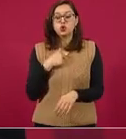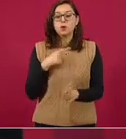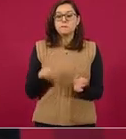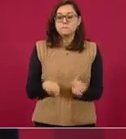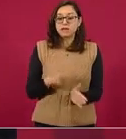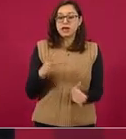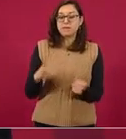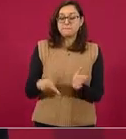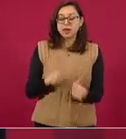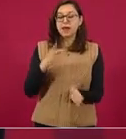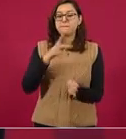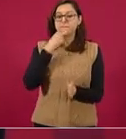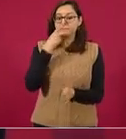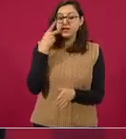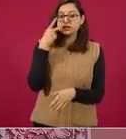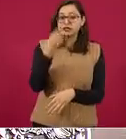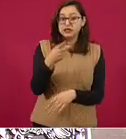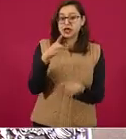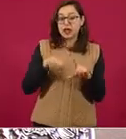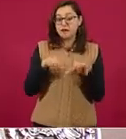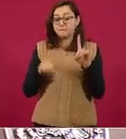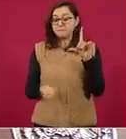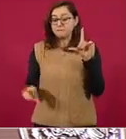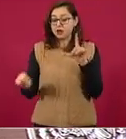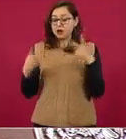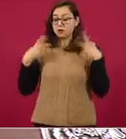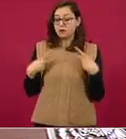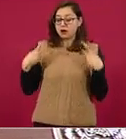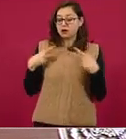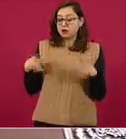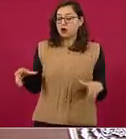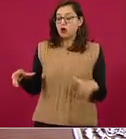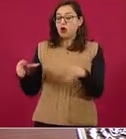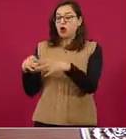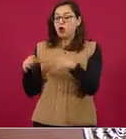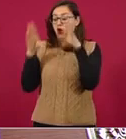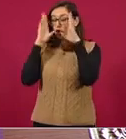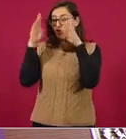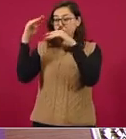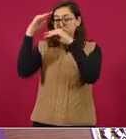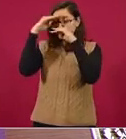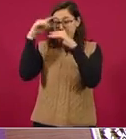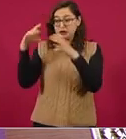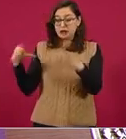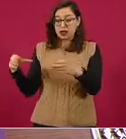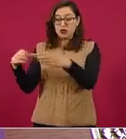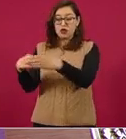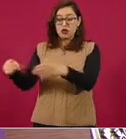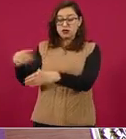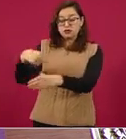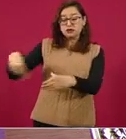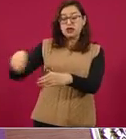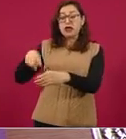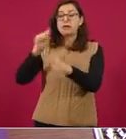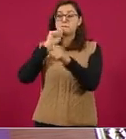de que el conservadurismo en México y en el mundo ha existido y tiene mucha fuerza.